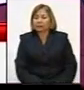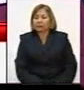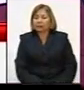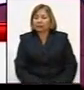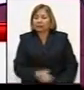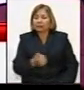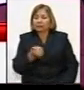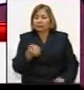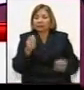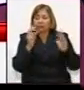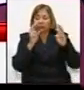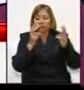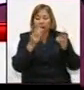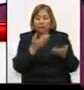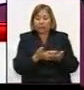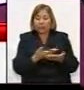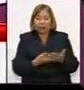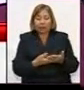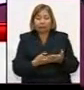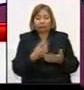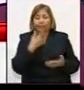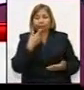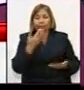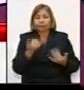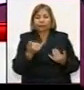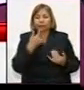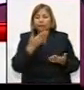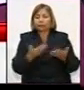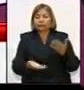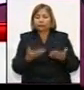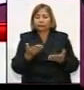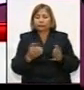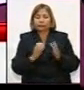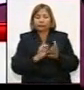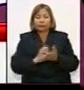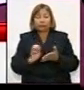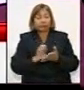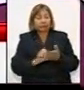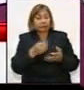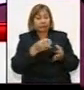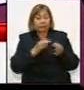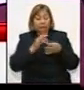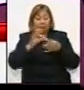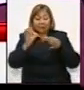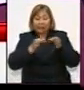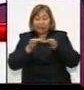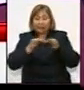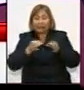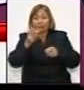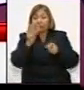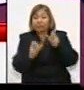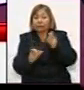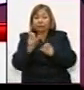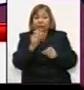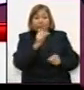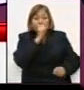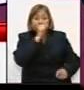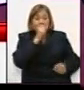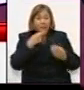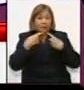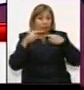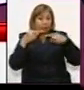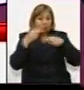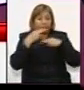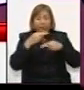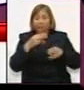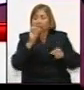El otro tema planteado, y lo he mencionado ahora en algunas entrevistas, y creo que hay que explicarle a la ciudadanía a través de los medios de comunicación,